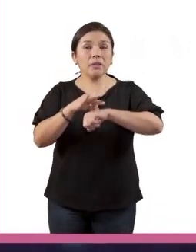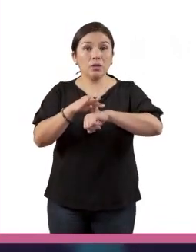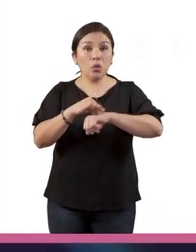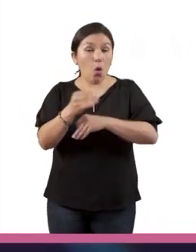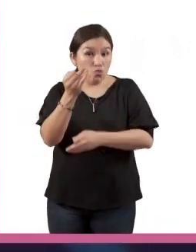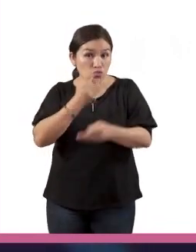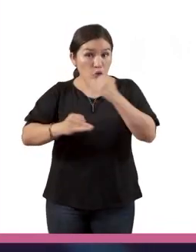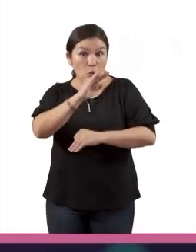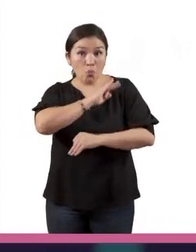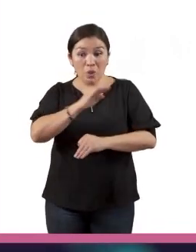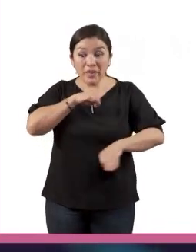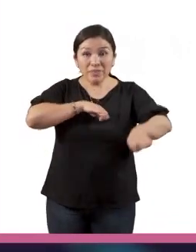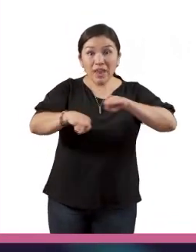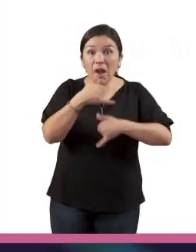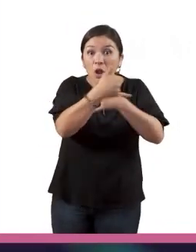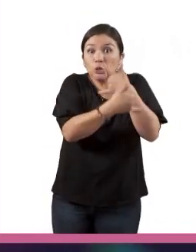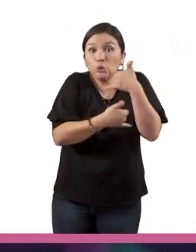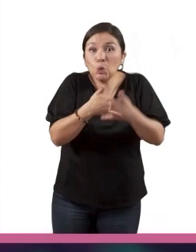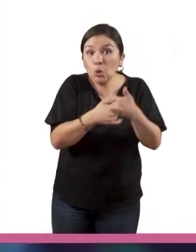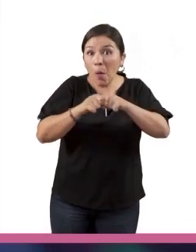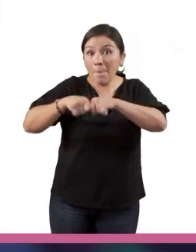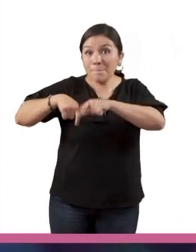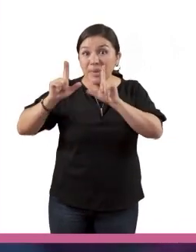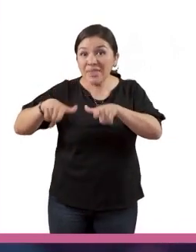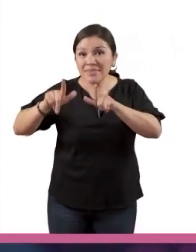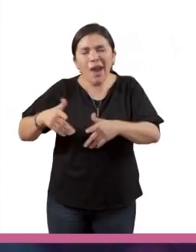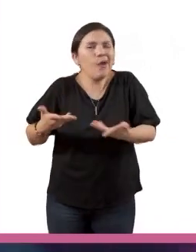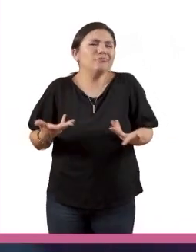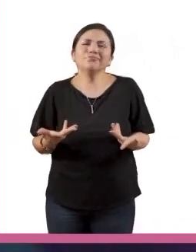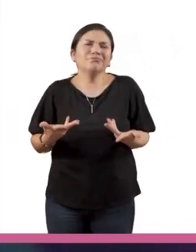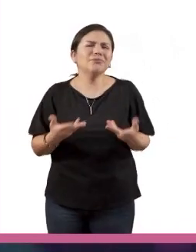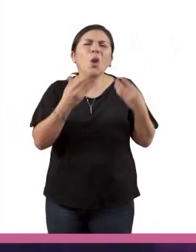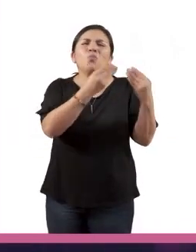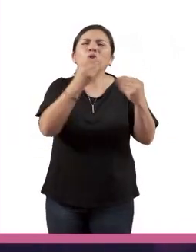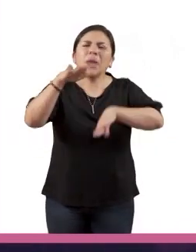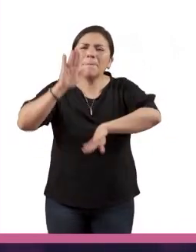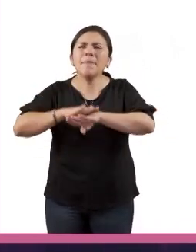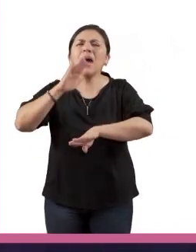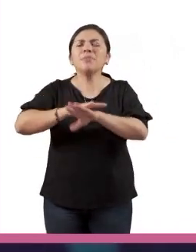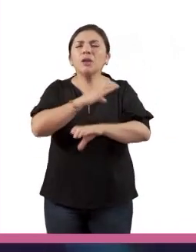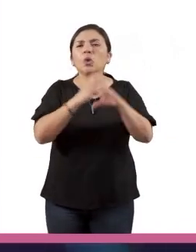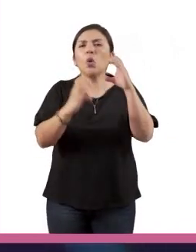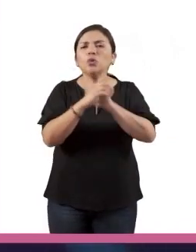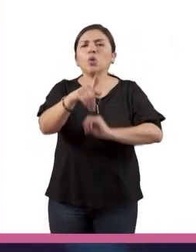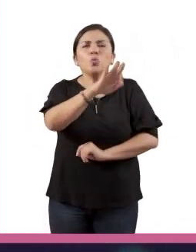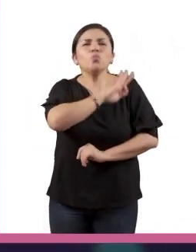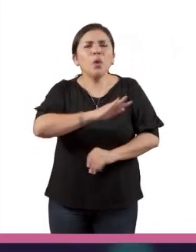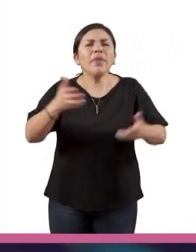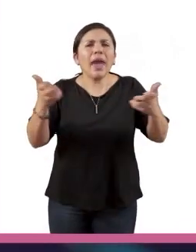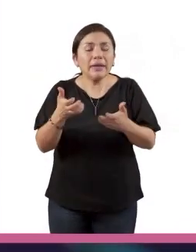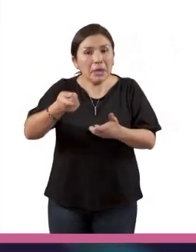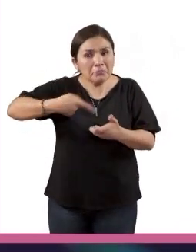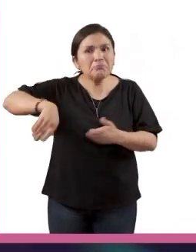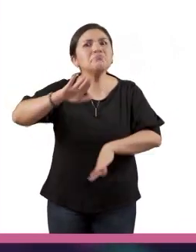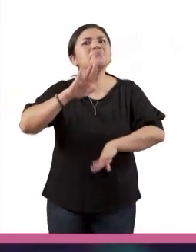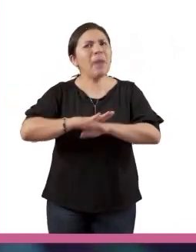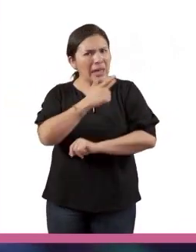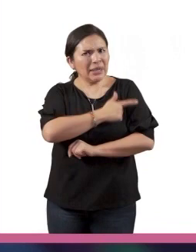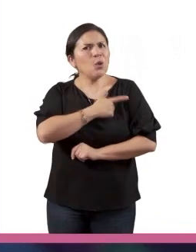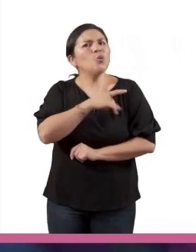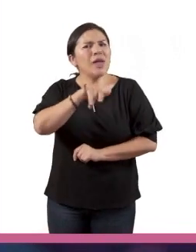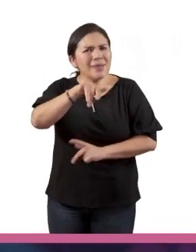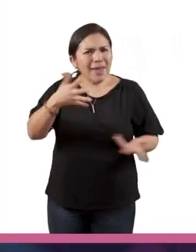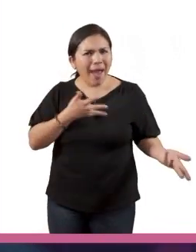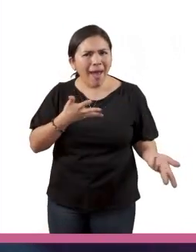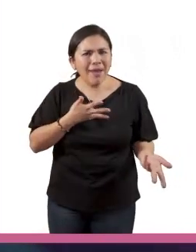realismo, ¿sí? No todos podemos ser youtubers, ¿sí? Hay un montón de cosas que uno puede ser que